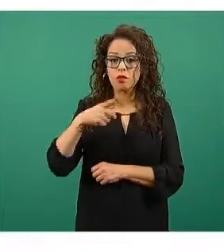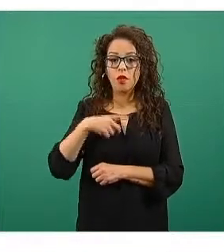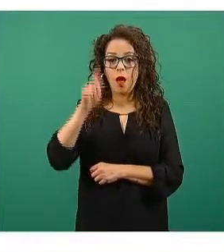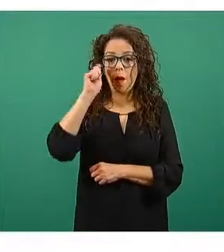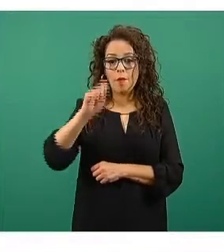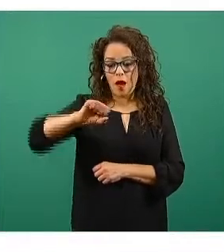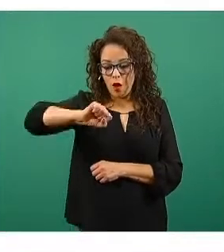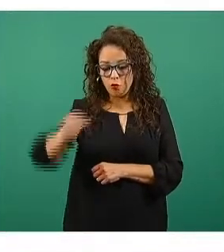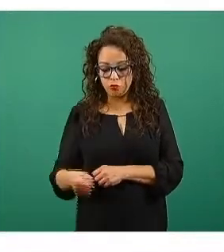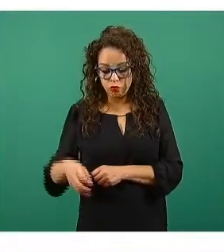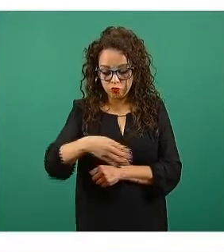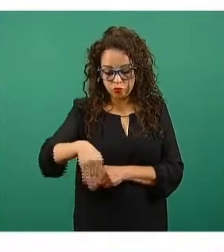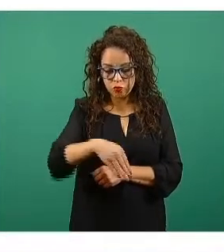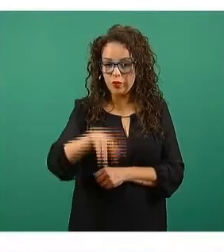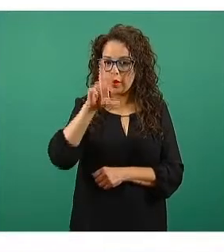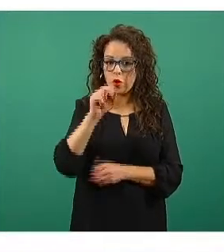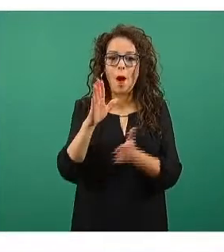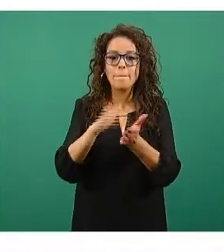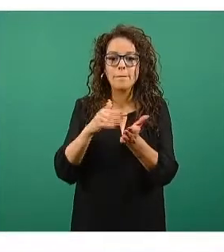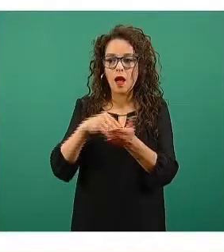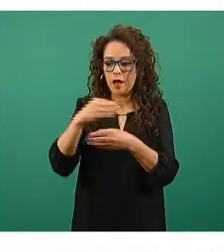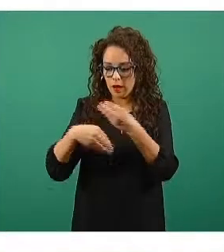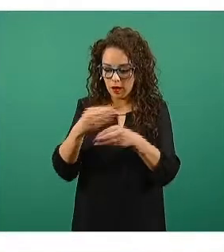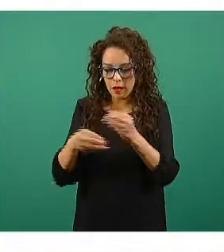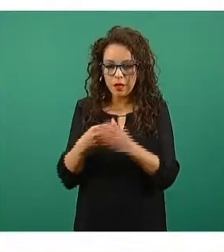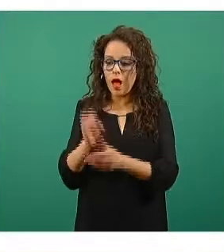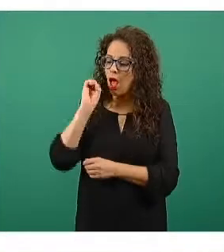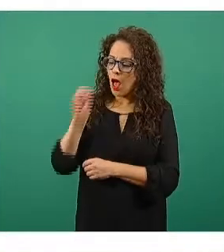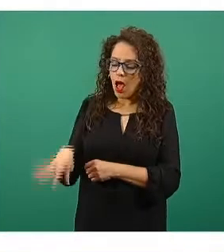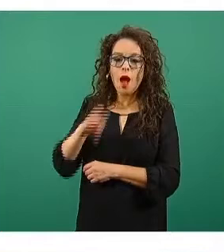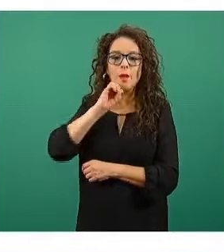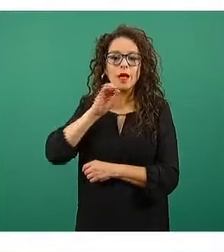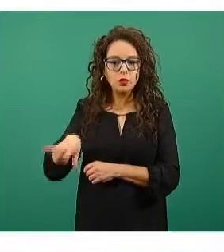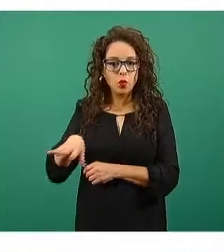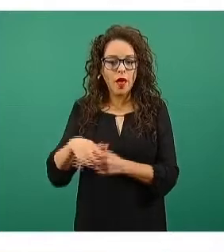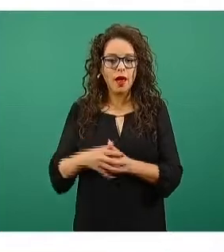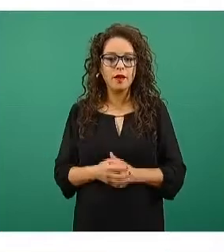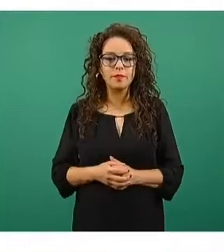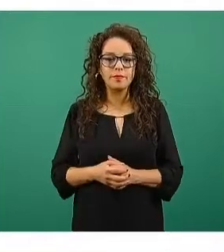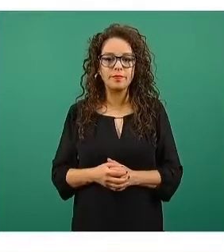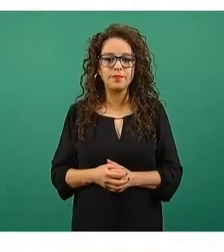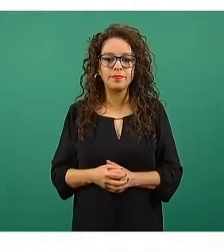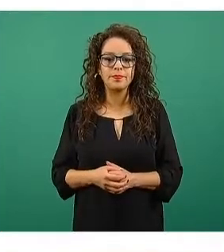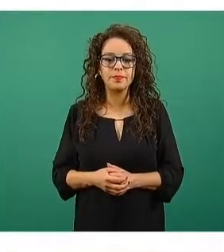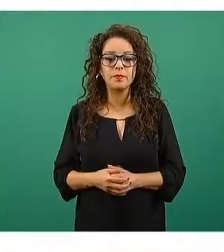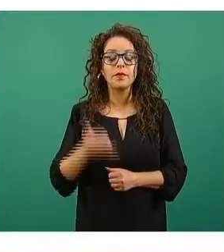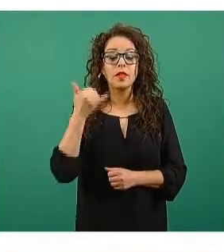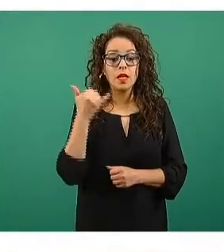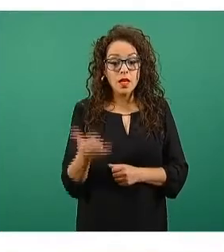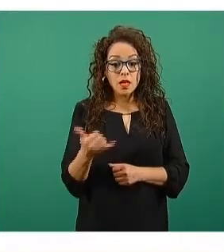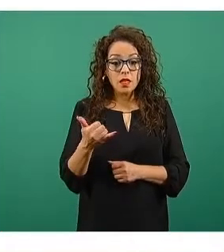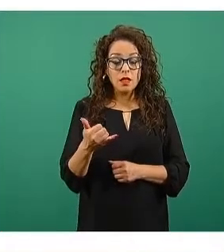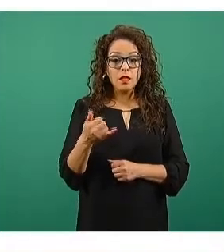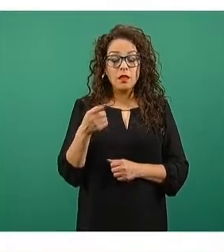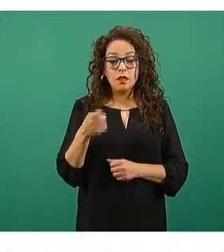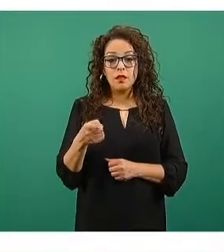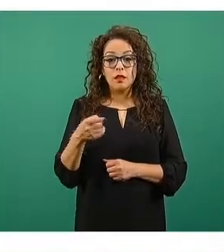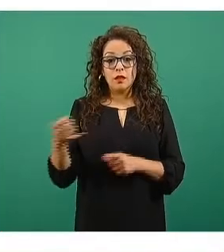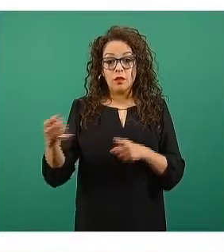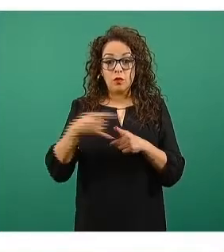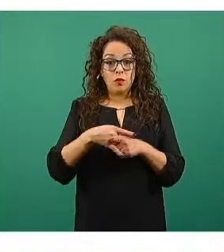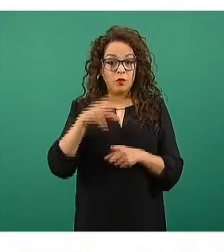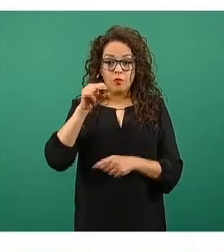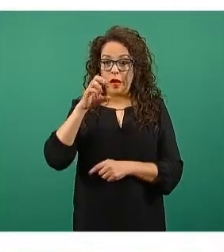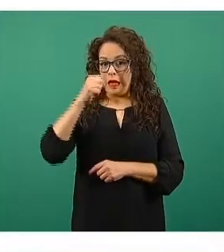que envolverlo en un papel y tirarlo al cesto de la basura. Y siempre pensar que los condones no son